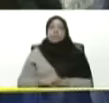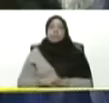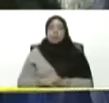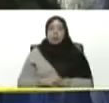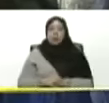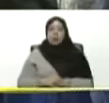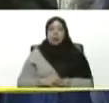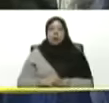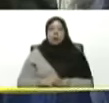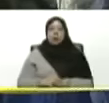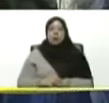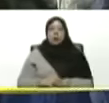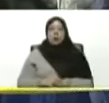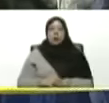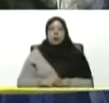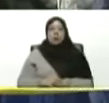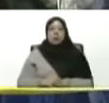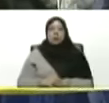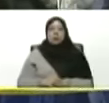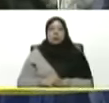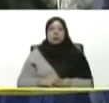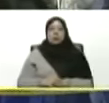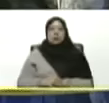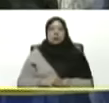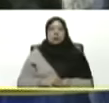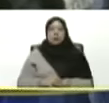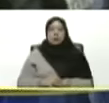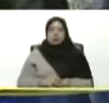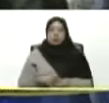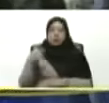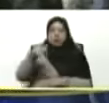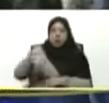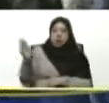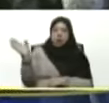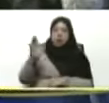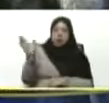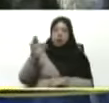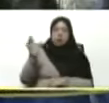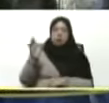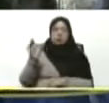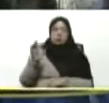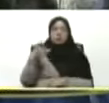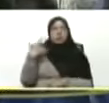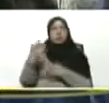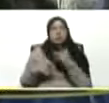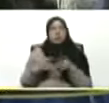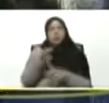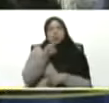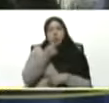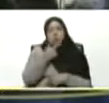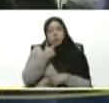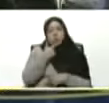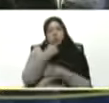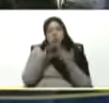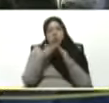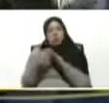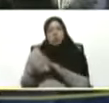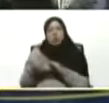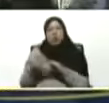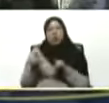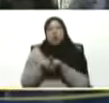En Caracas, Alí, Montecano, tía Mireya, hicimos algo parecido en un barrio, San